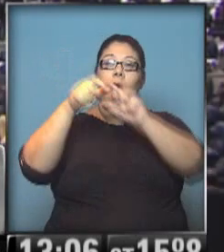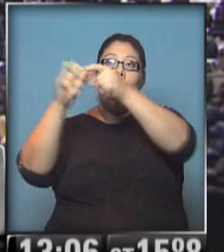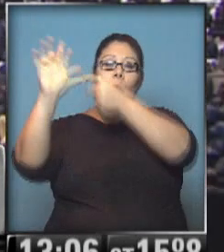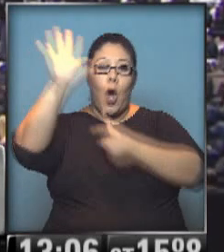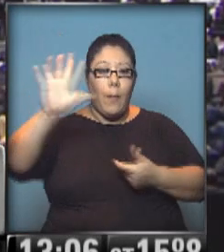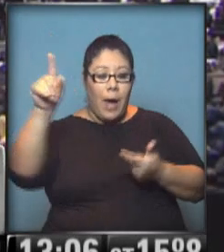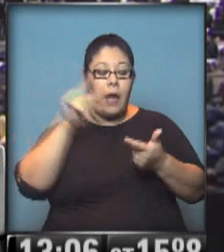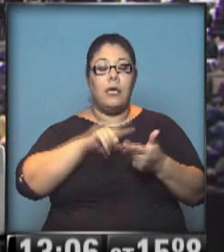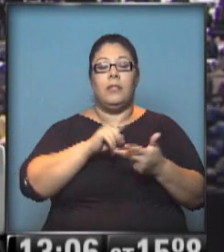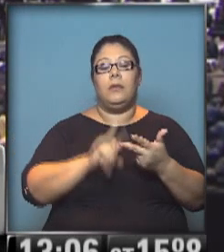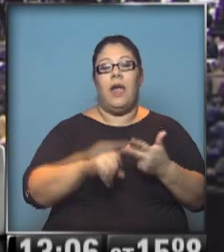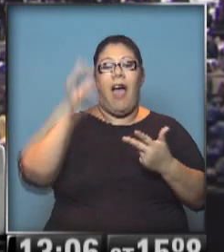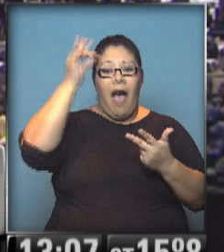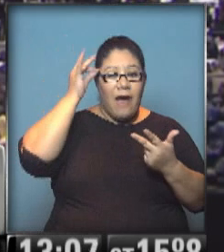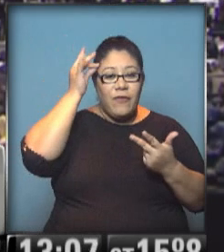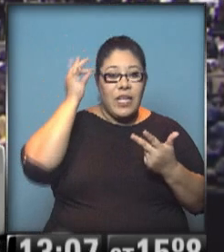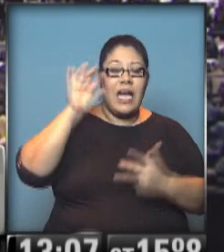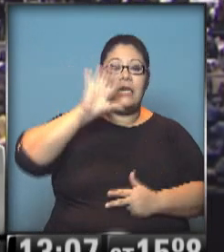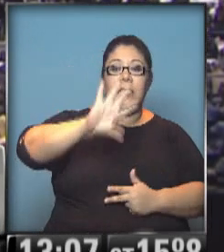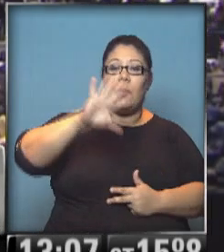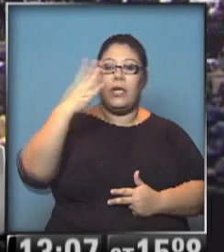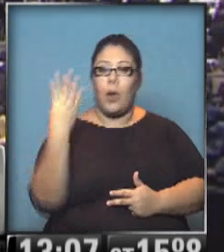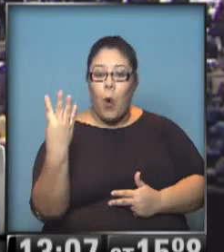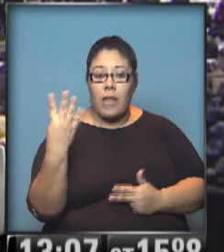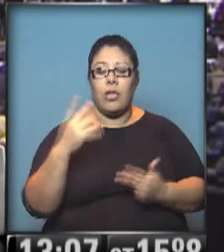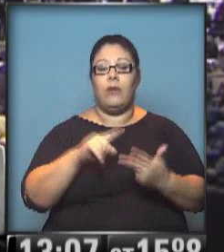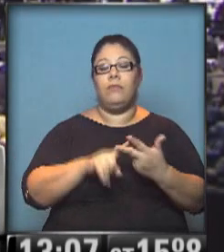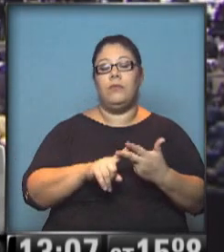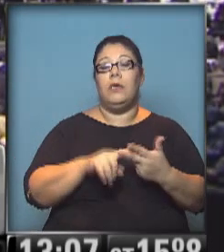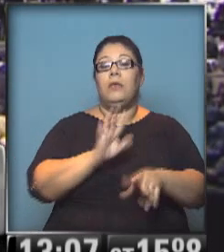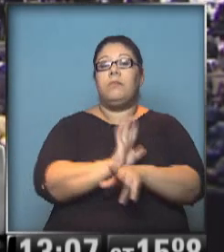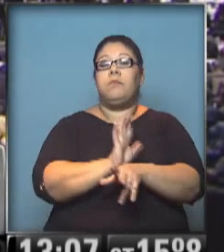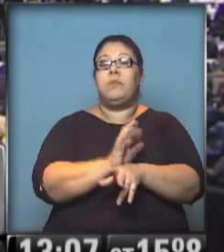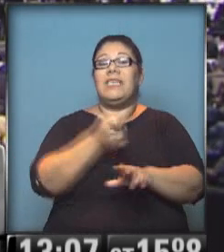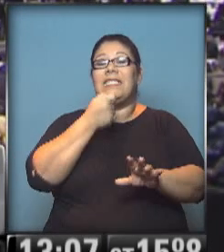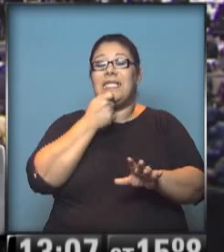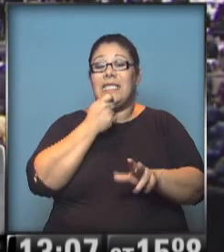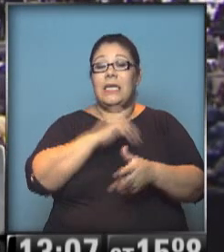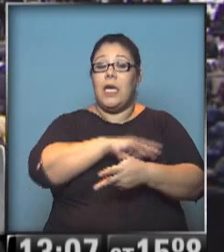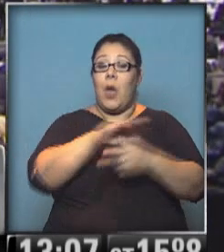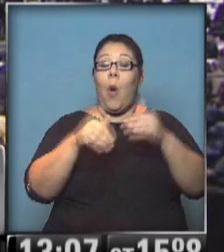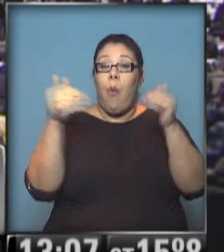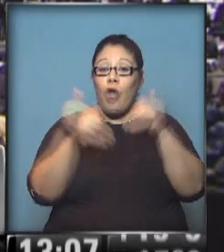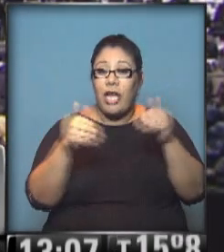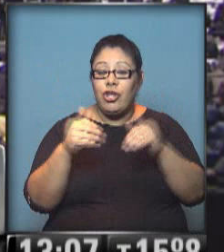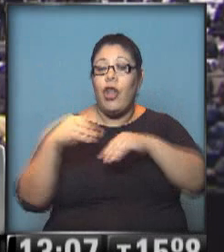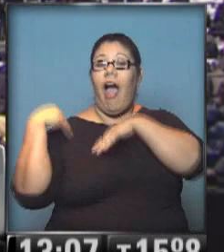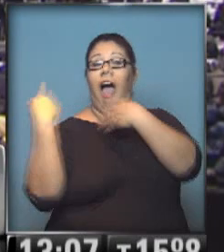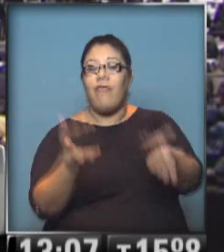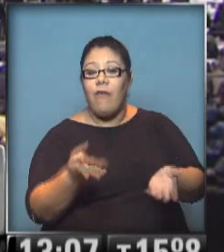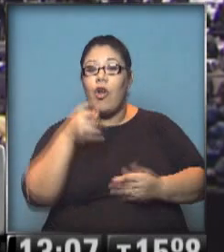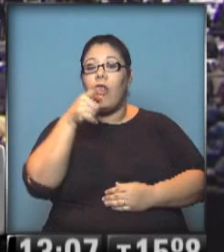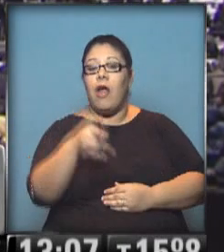ayer hecha por Michel Platini por la UEFA. Asia, esto le daría la posibilidad a Blatter en cuanto a su continuidad, aporta 46